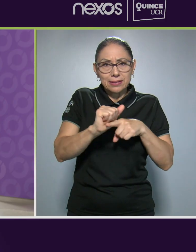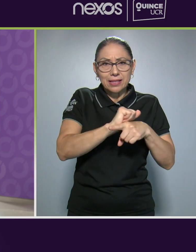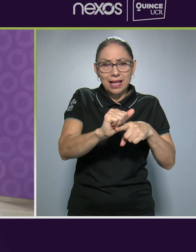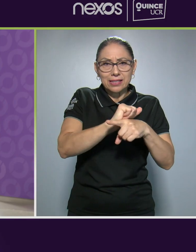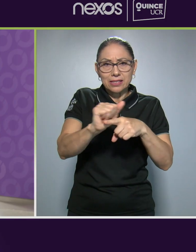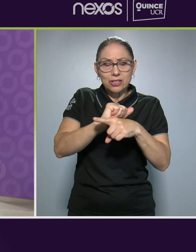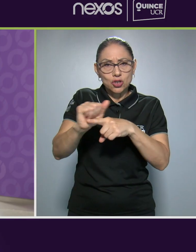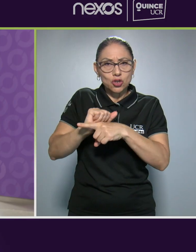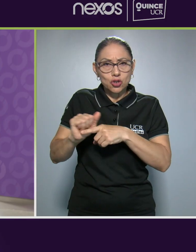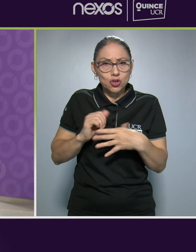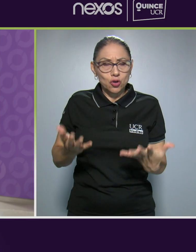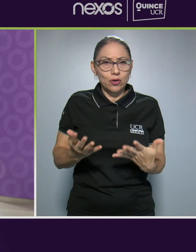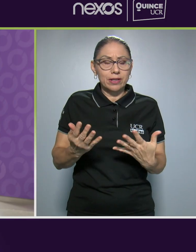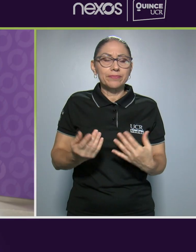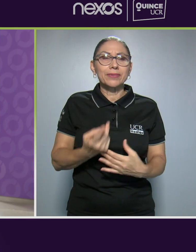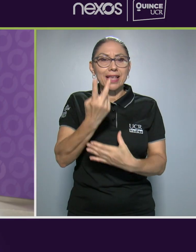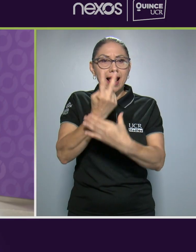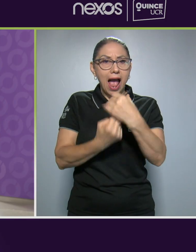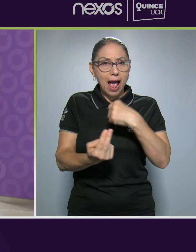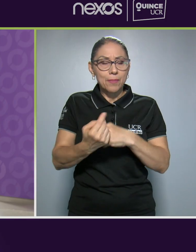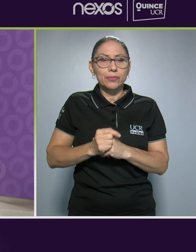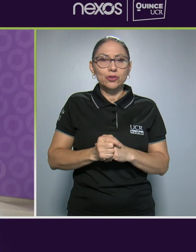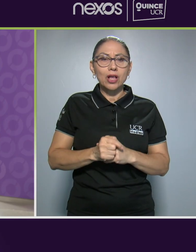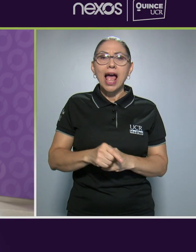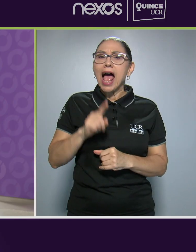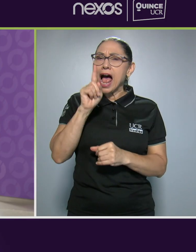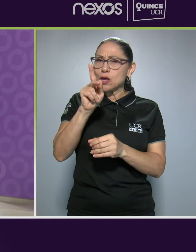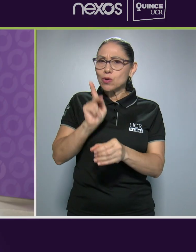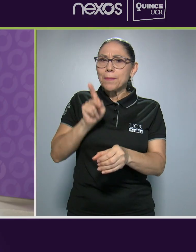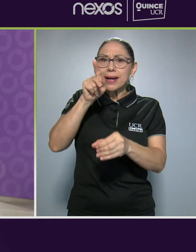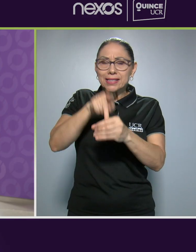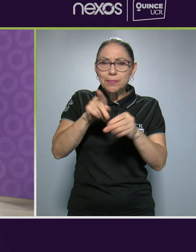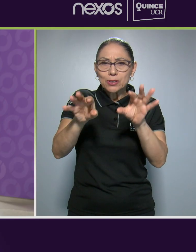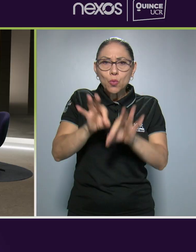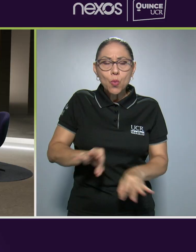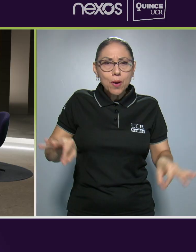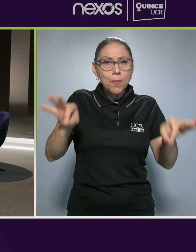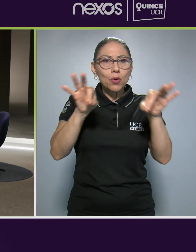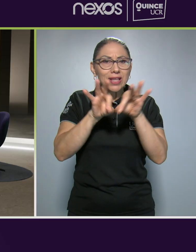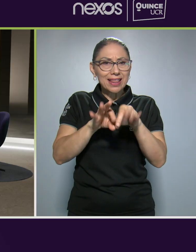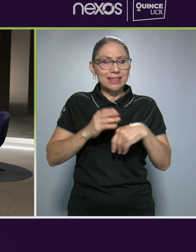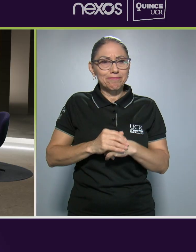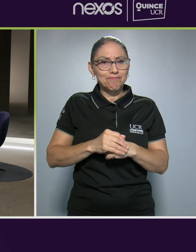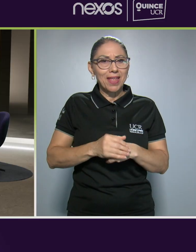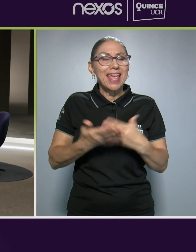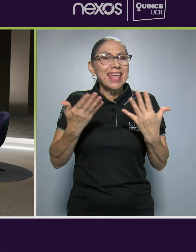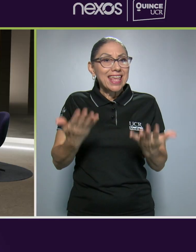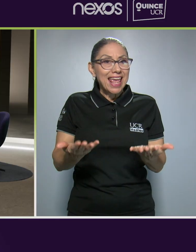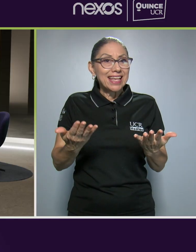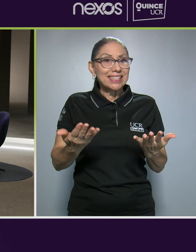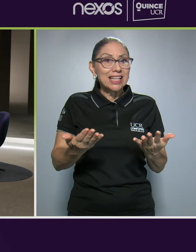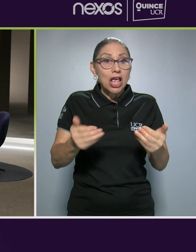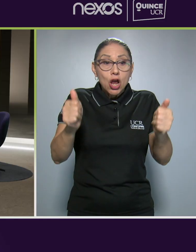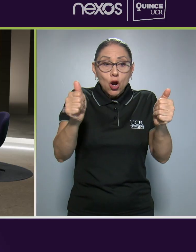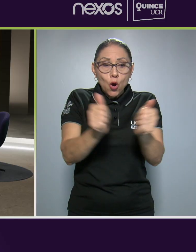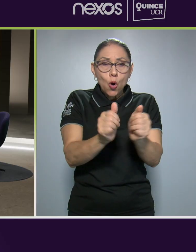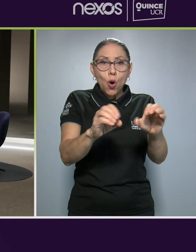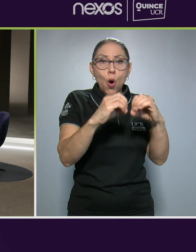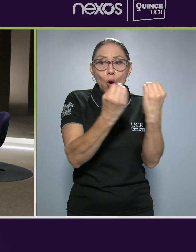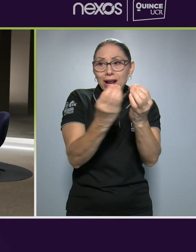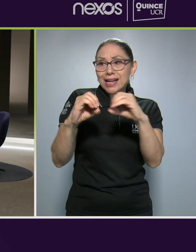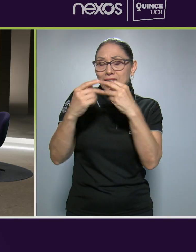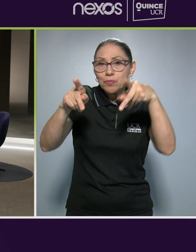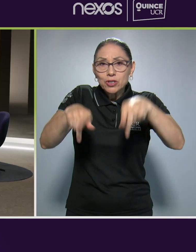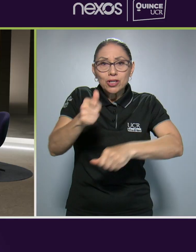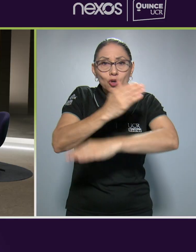una participación que es fundamental, que es de consulta y de actividad constante con las organizaciones, que sean